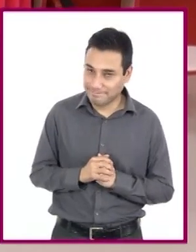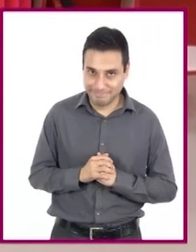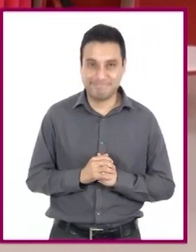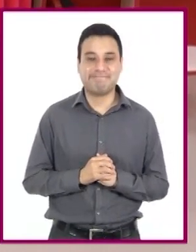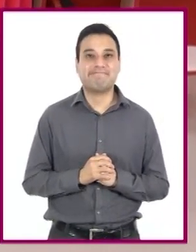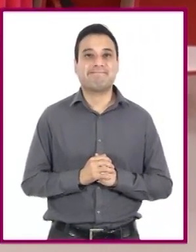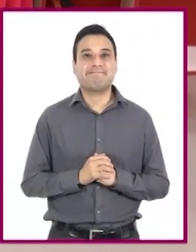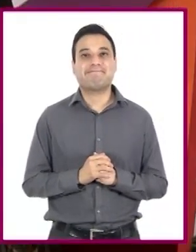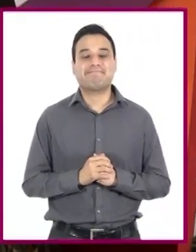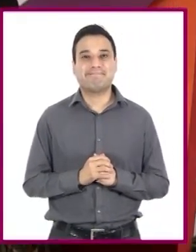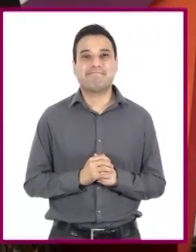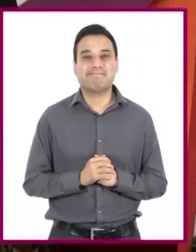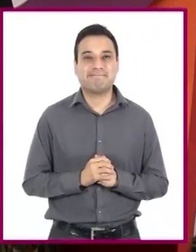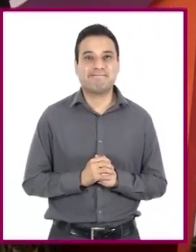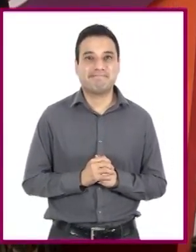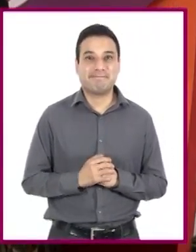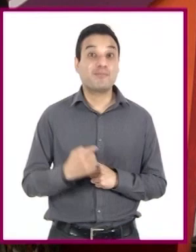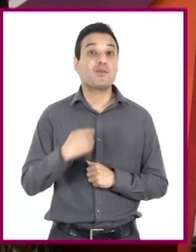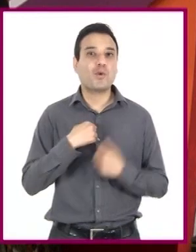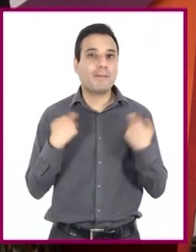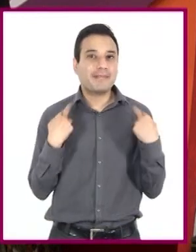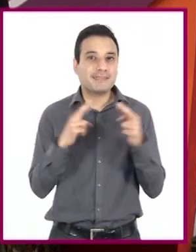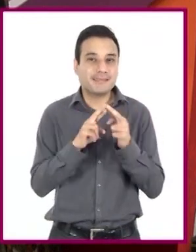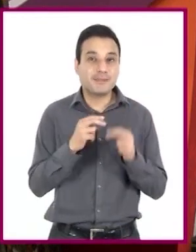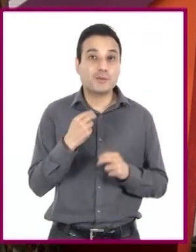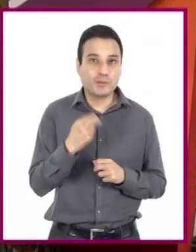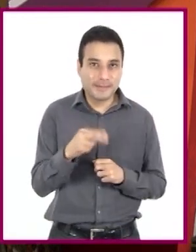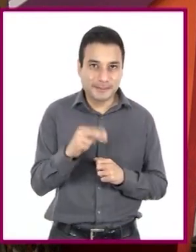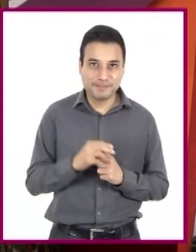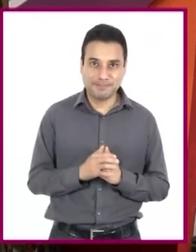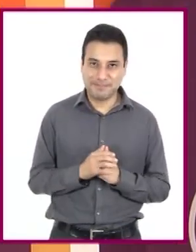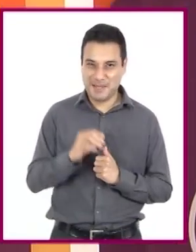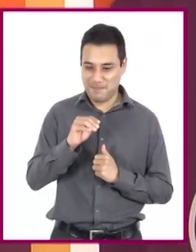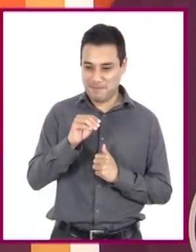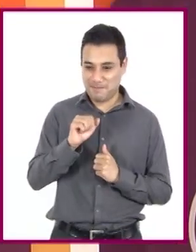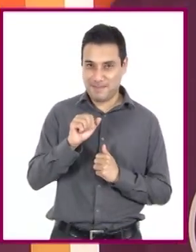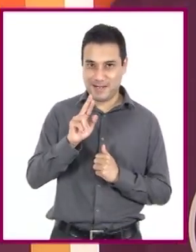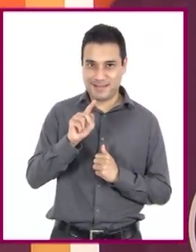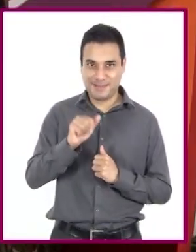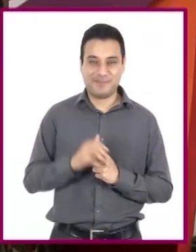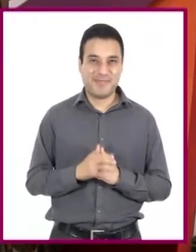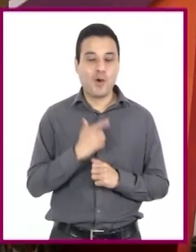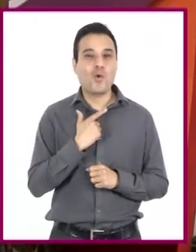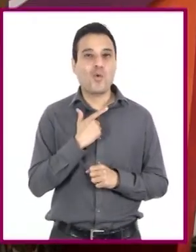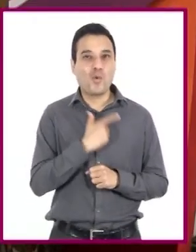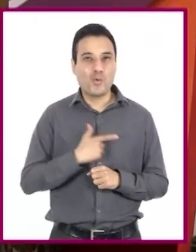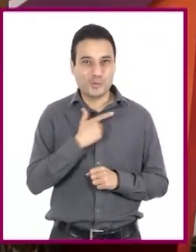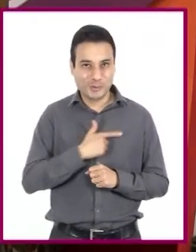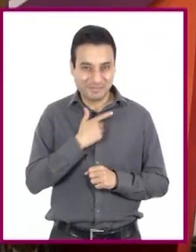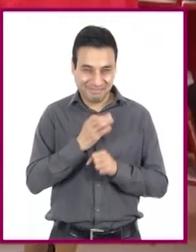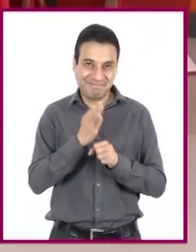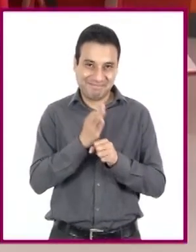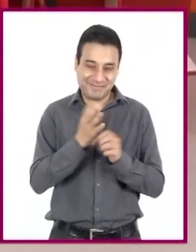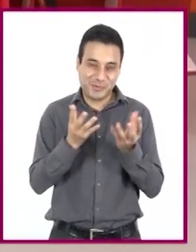Martínez. Y yo, la profesora Marta Melissa Hernández. Es un gusto estar con ustedes.